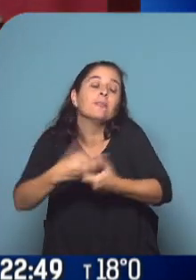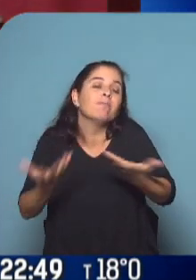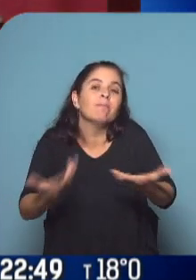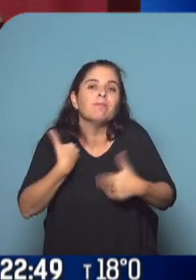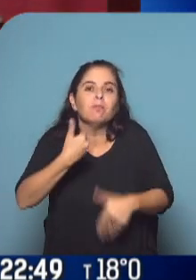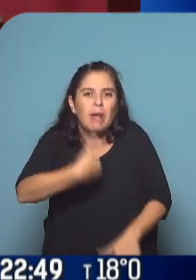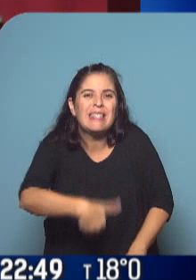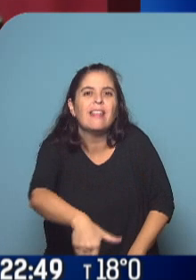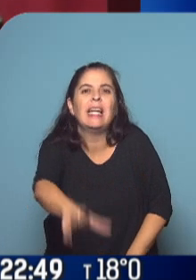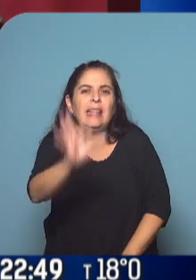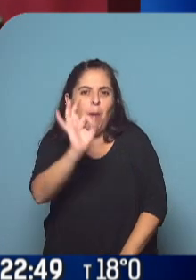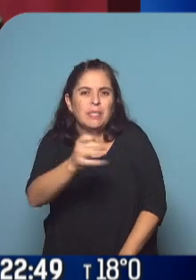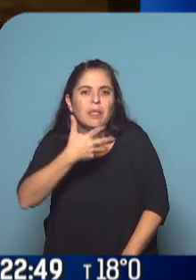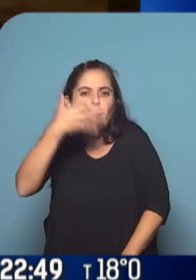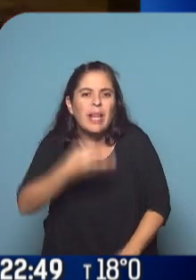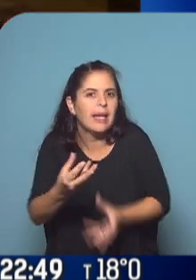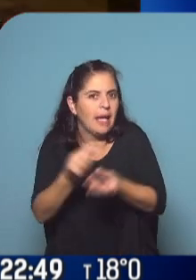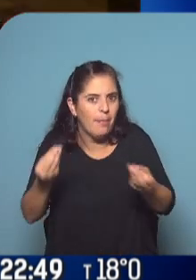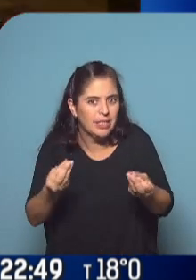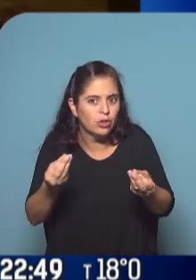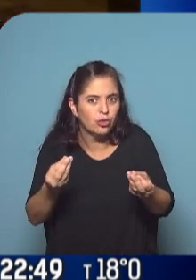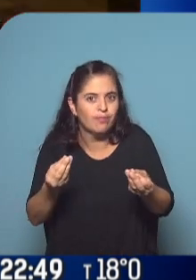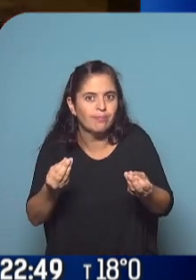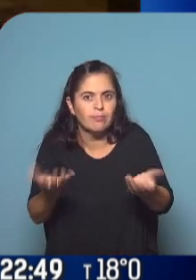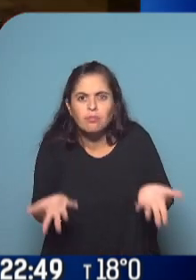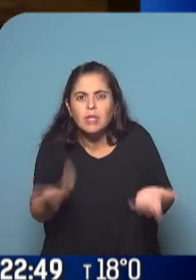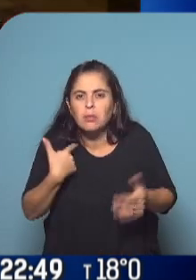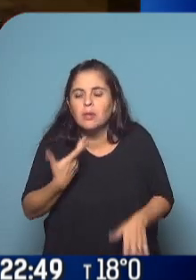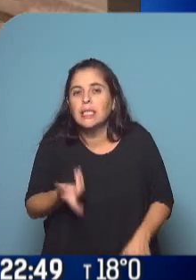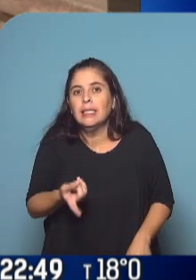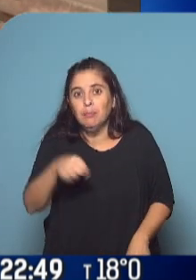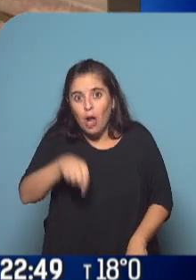es que vuelve a llamar la atención Sri Lanka con su violencia, que estaba más o menos acallada, ¿no?